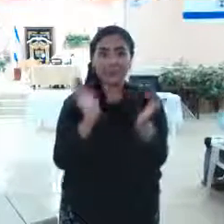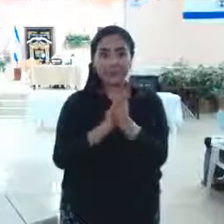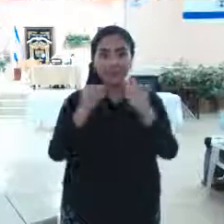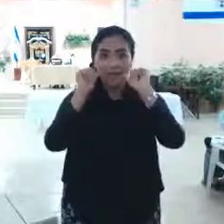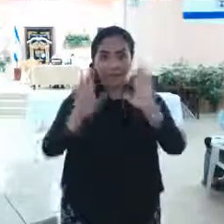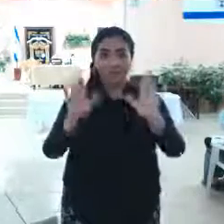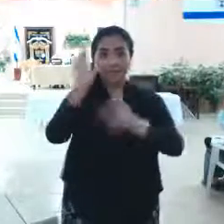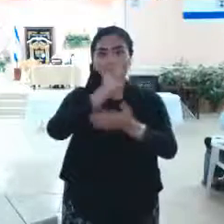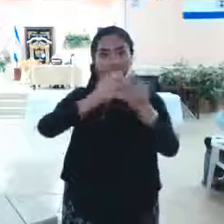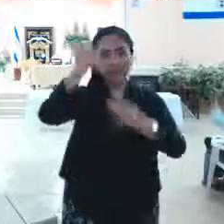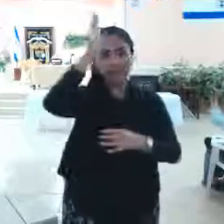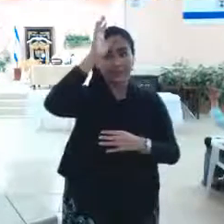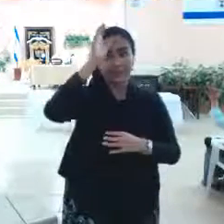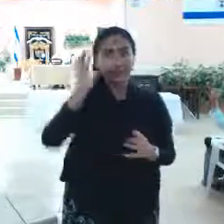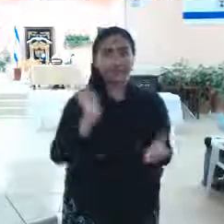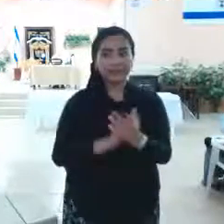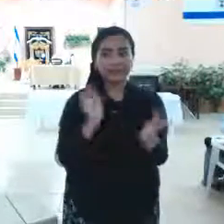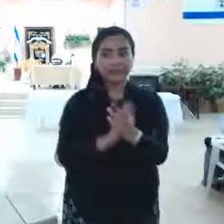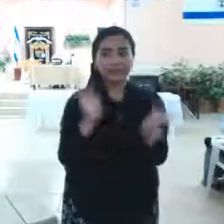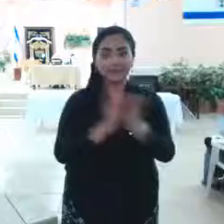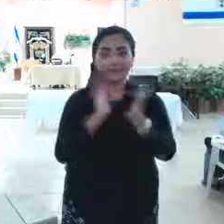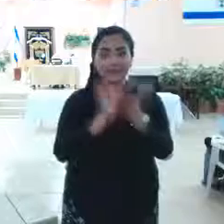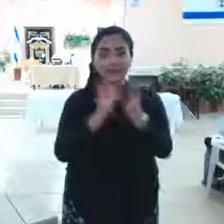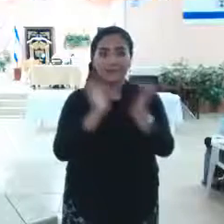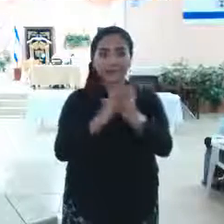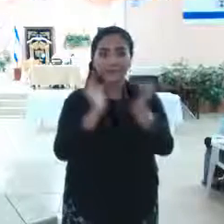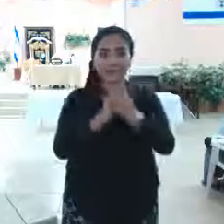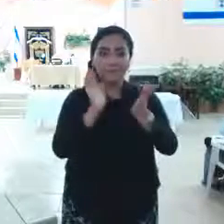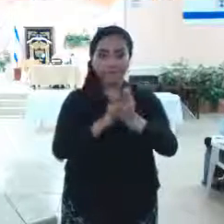Bendito el Abacados. Blessed is the Avakadosh.